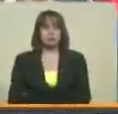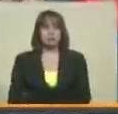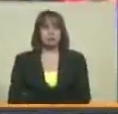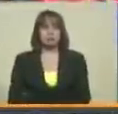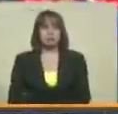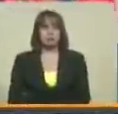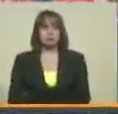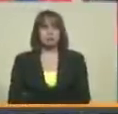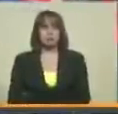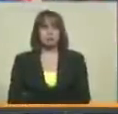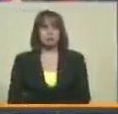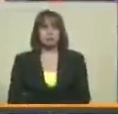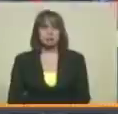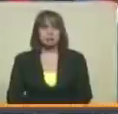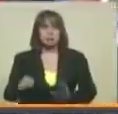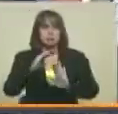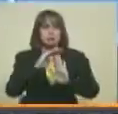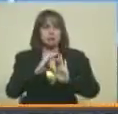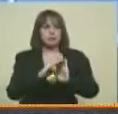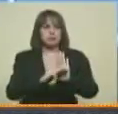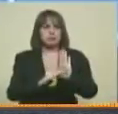En esa agenda debemos agregar